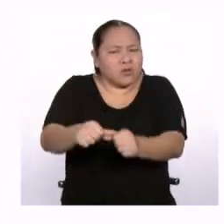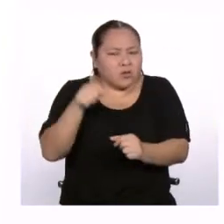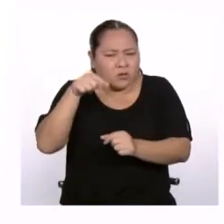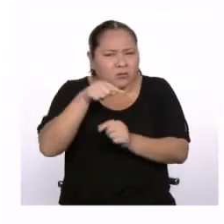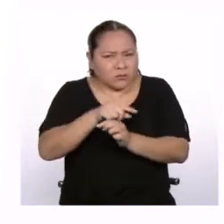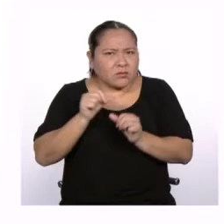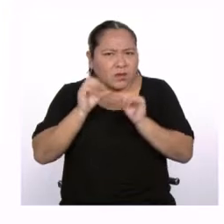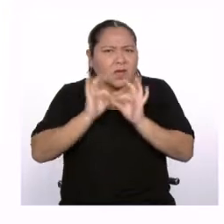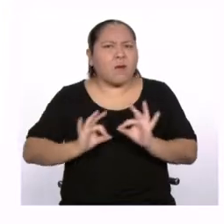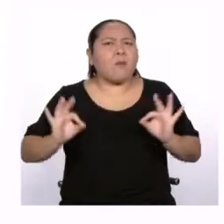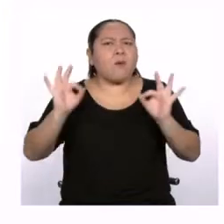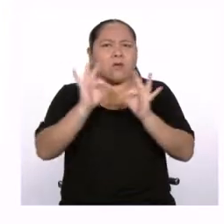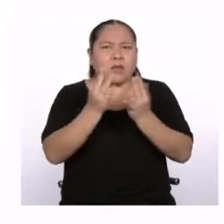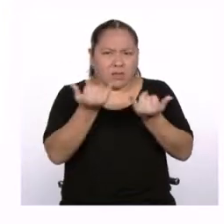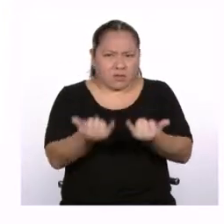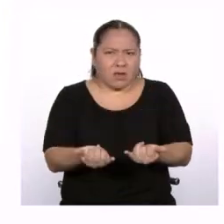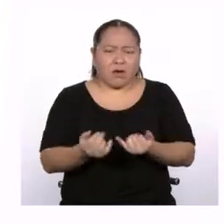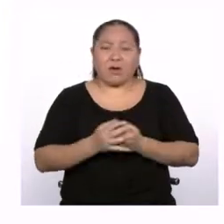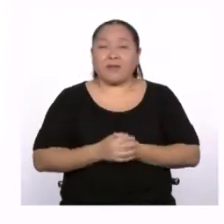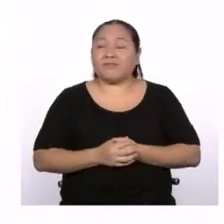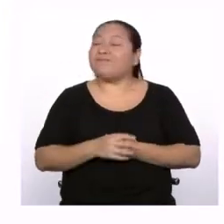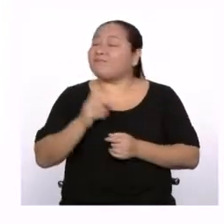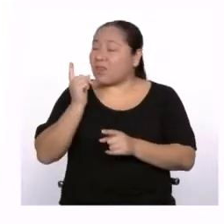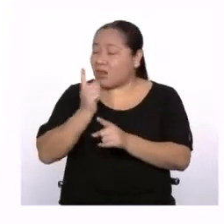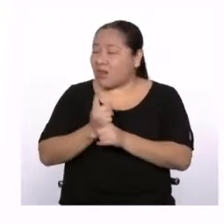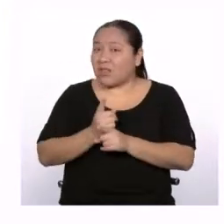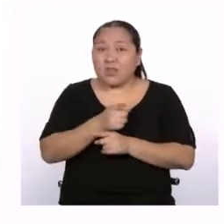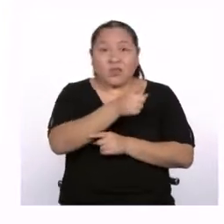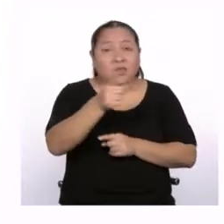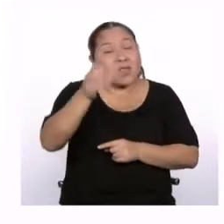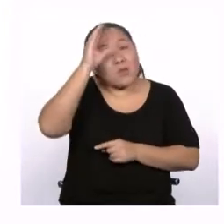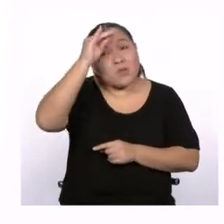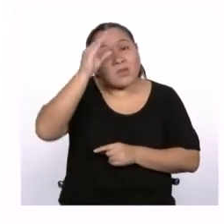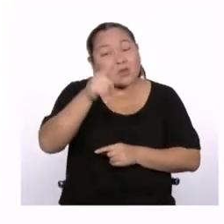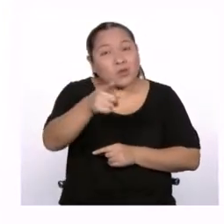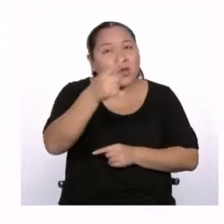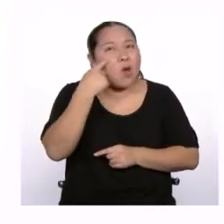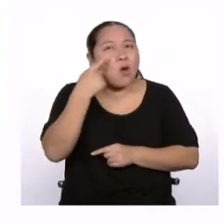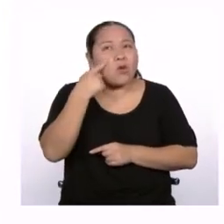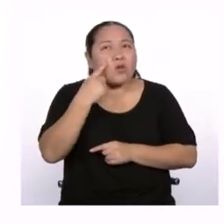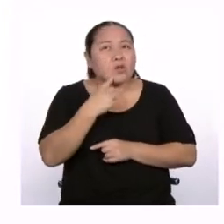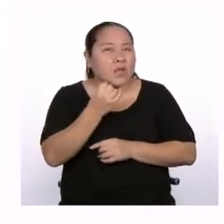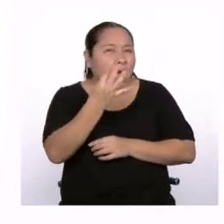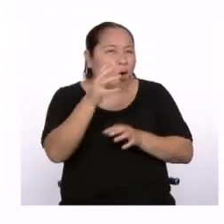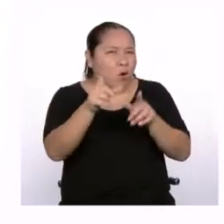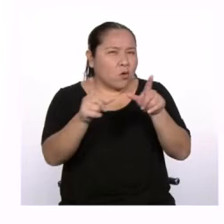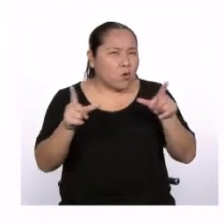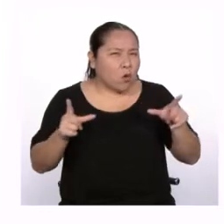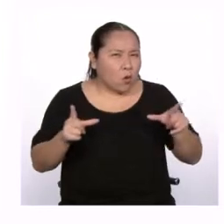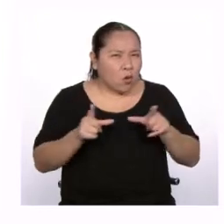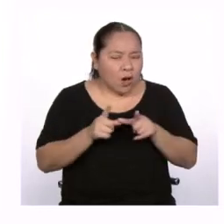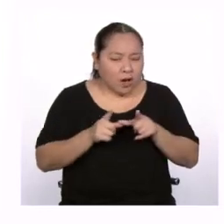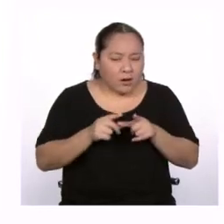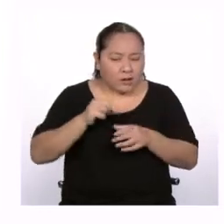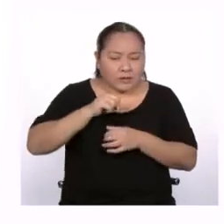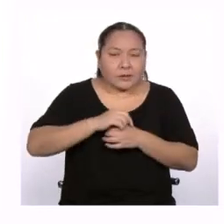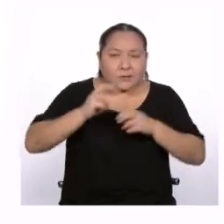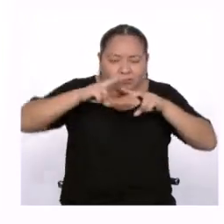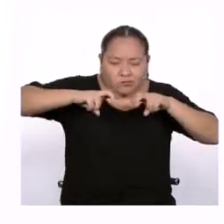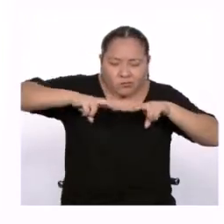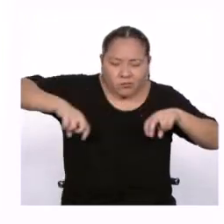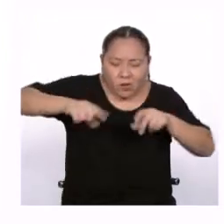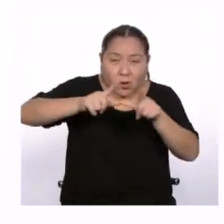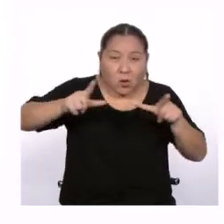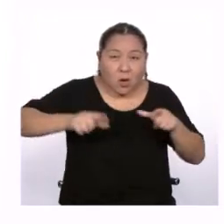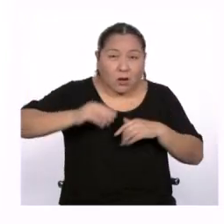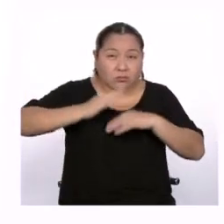presente. Así es, Tocino. ¿Y qué de ustedes, chicos y chicas? ¿Conocen algún centro arqueológico en su región o quizás